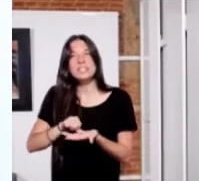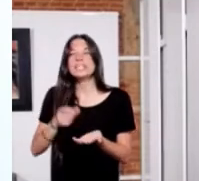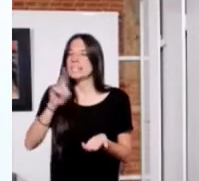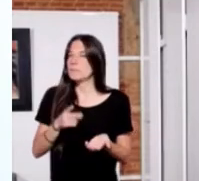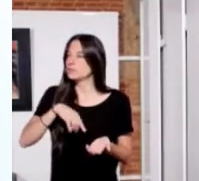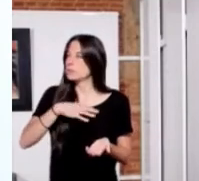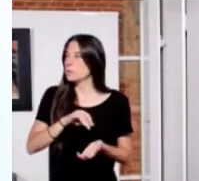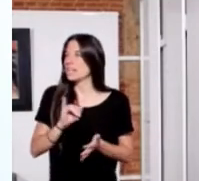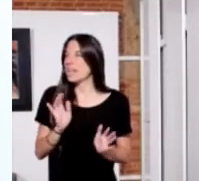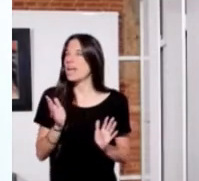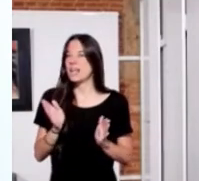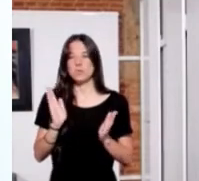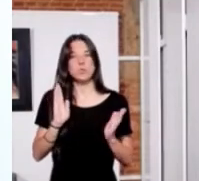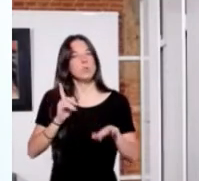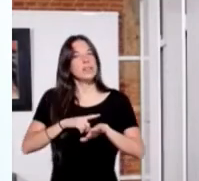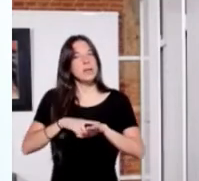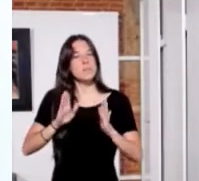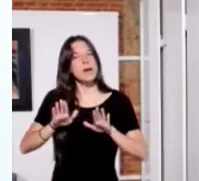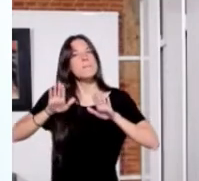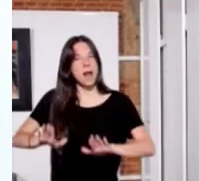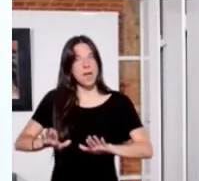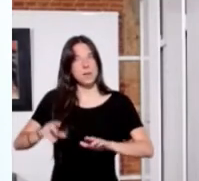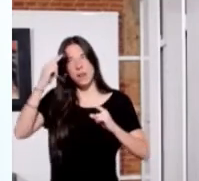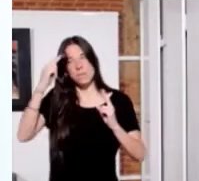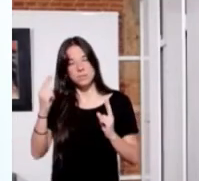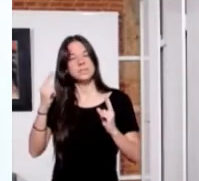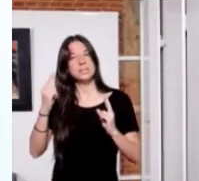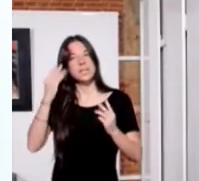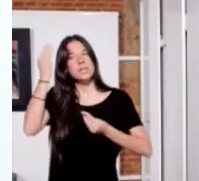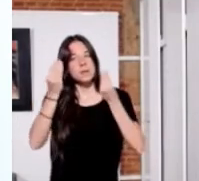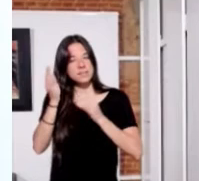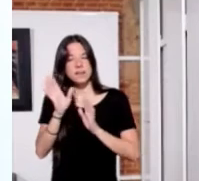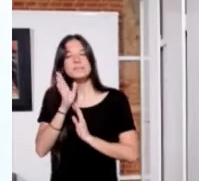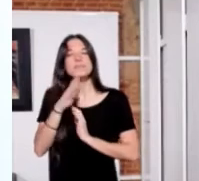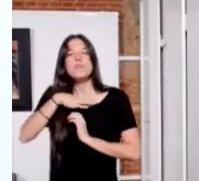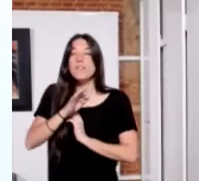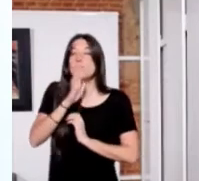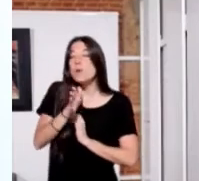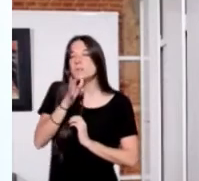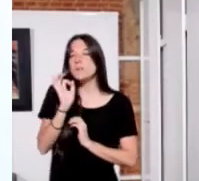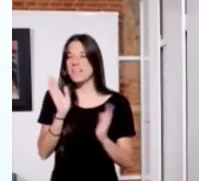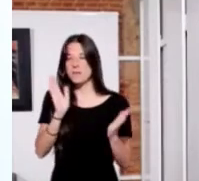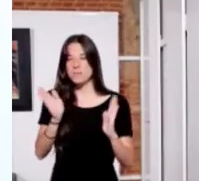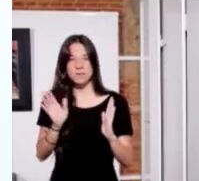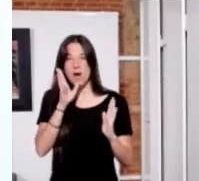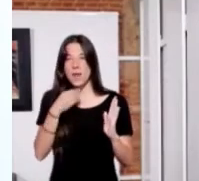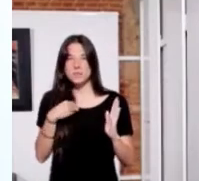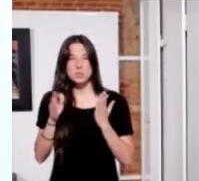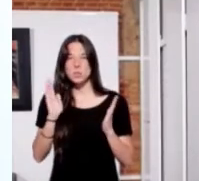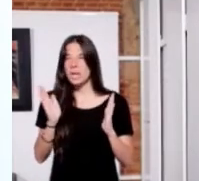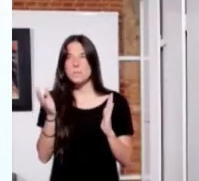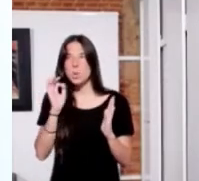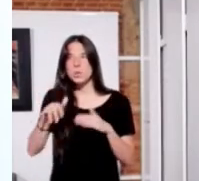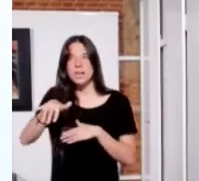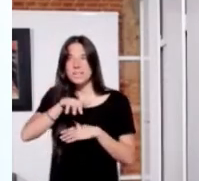regalemos y paremos un poco este tiempo, ¿no? Quizás porque estamos viviendo un tiempo de... o un escenario